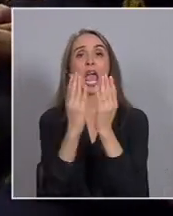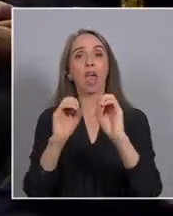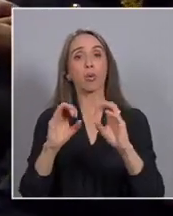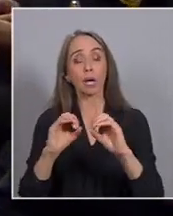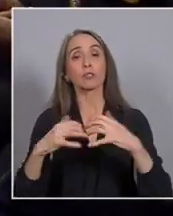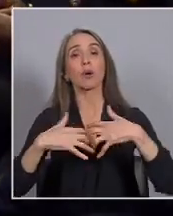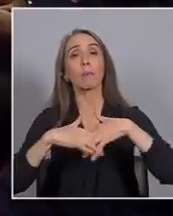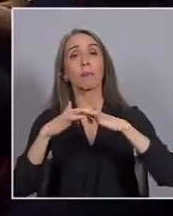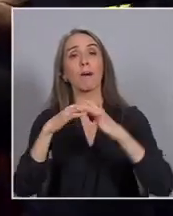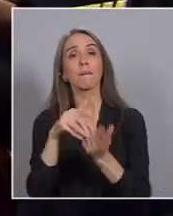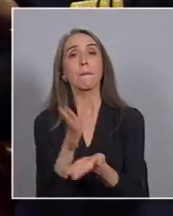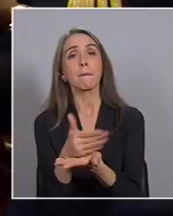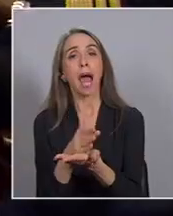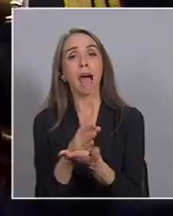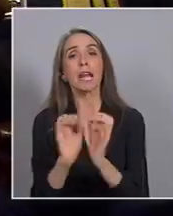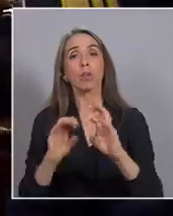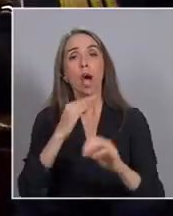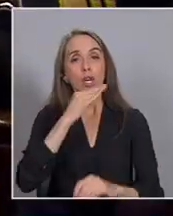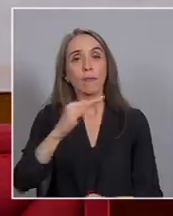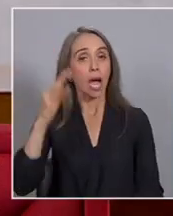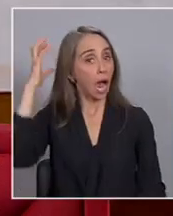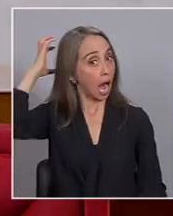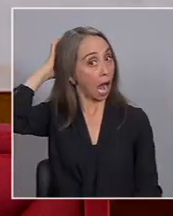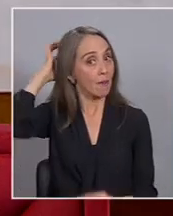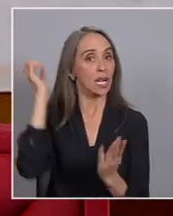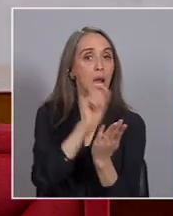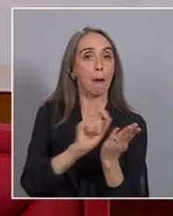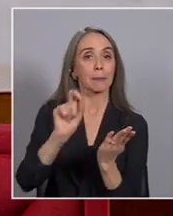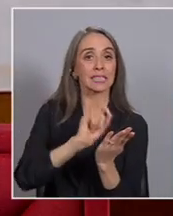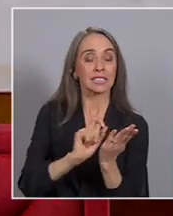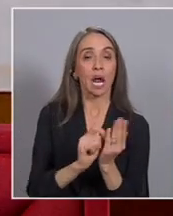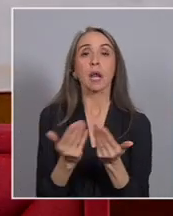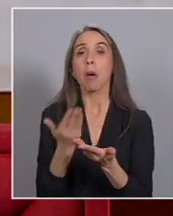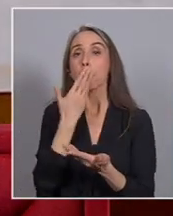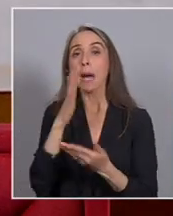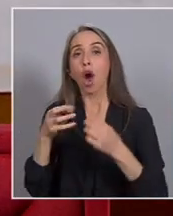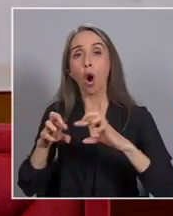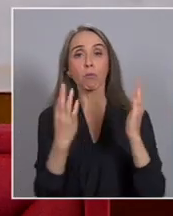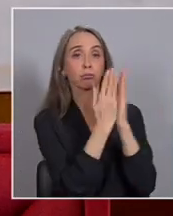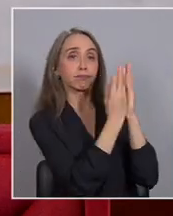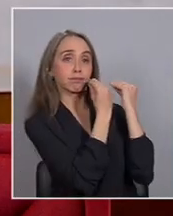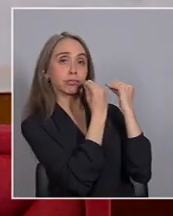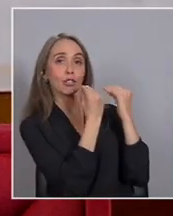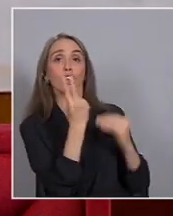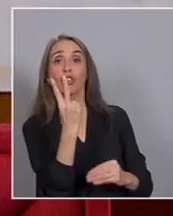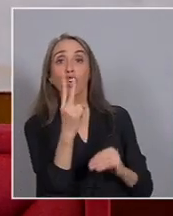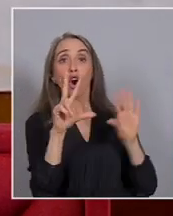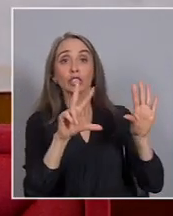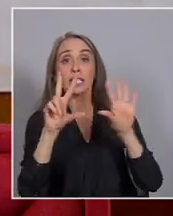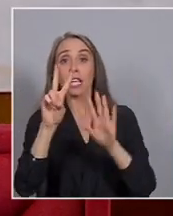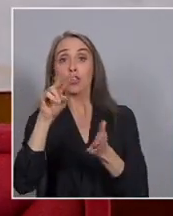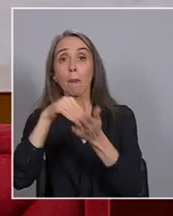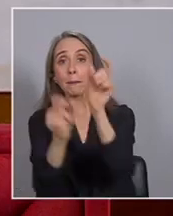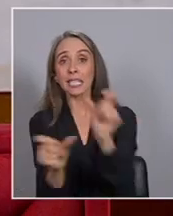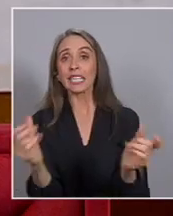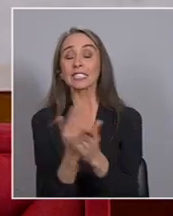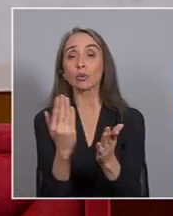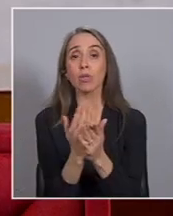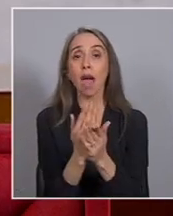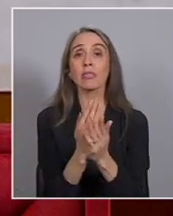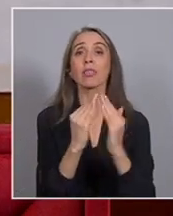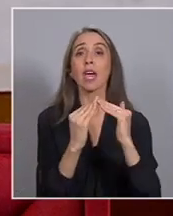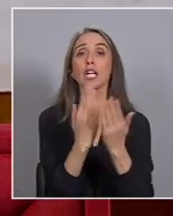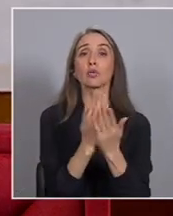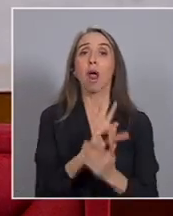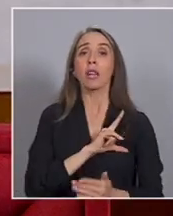Plan de Fortalecimiento de la Educación Rural Gabriela Mistral para entregar mejores oportunidades a los 282.000 estudiantes de